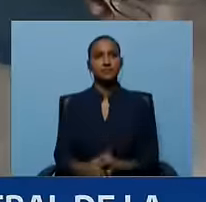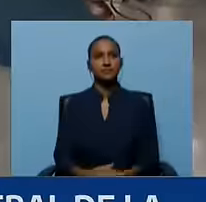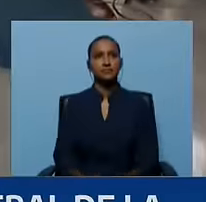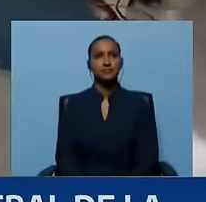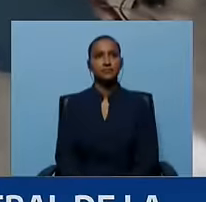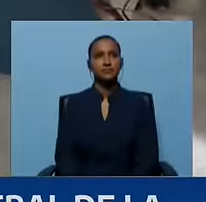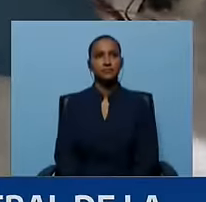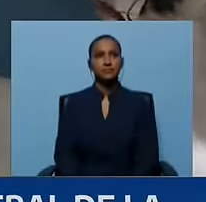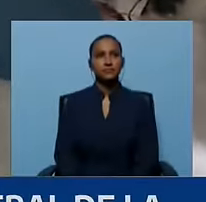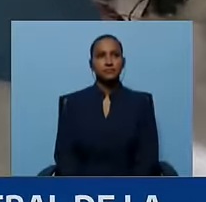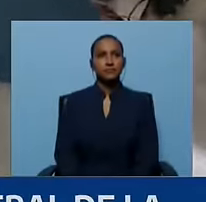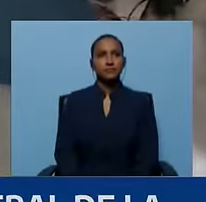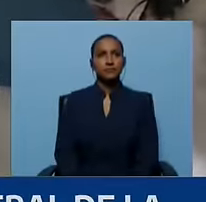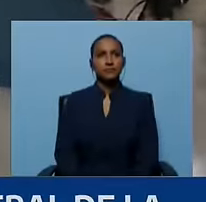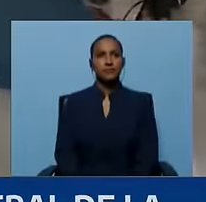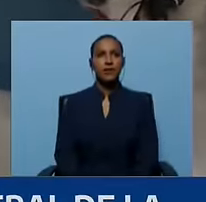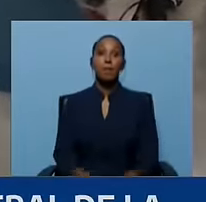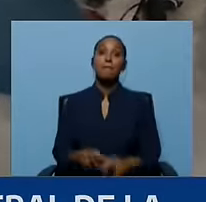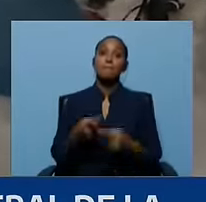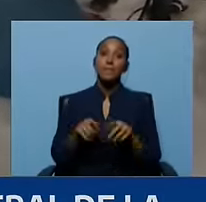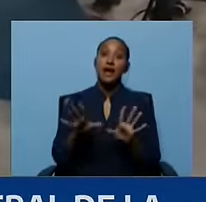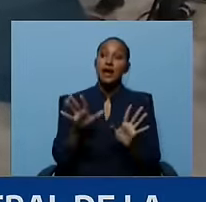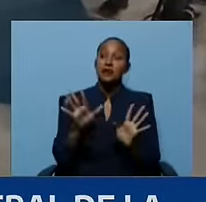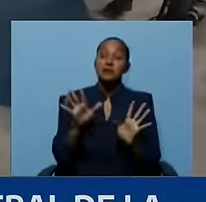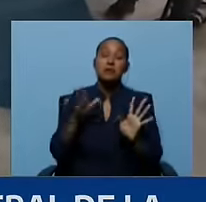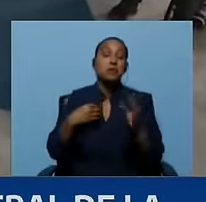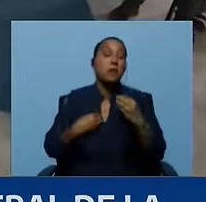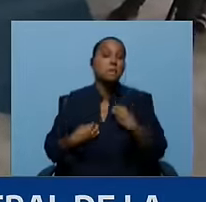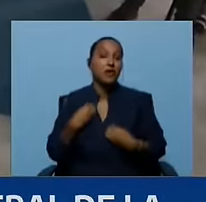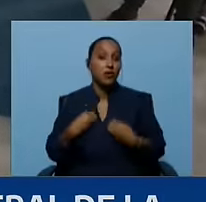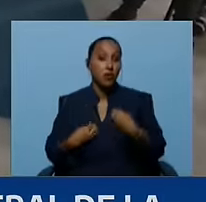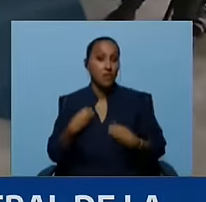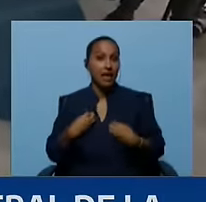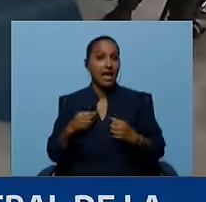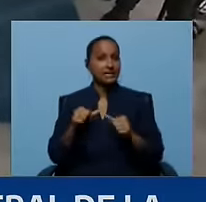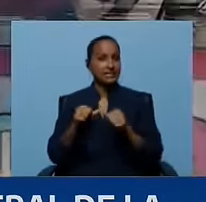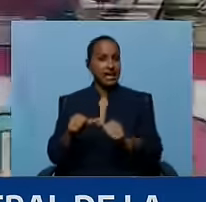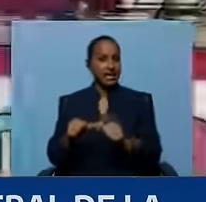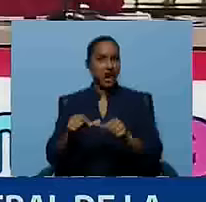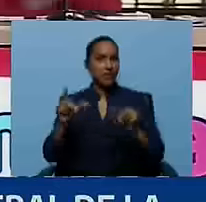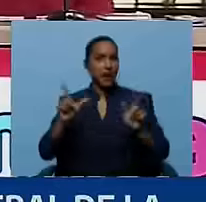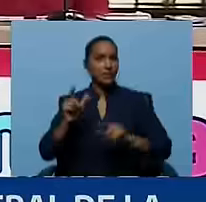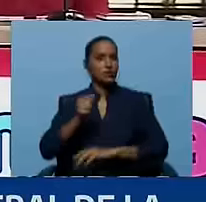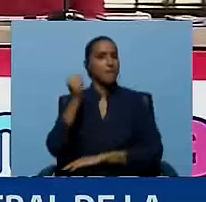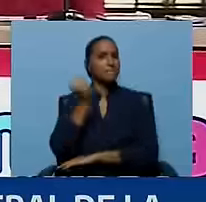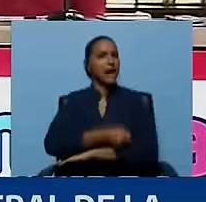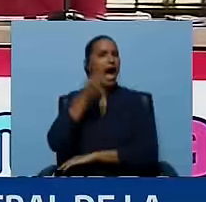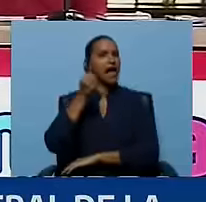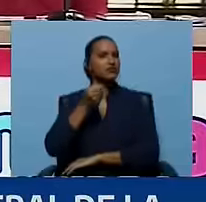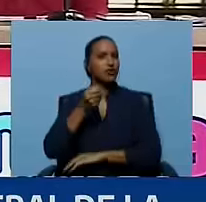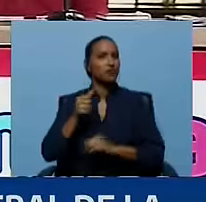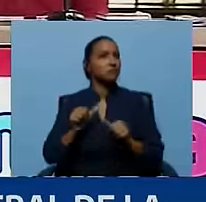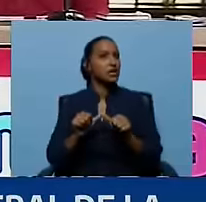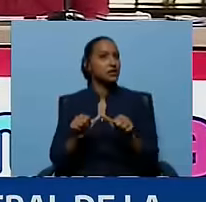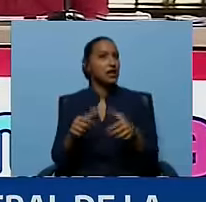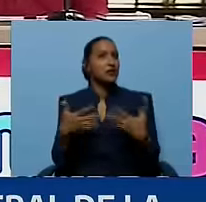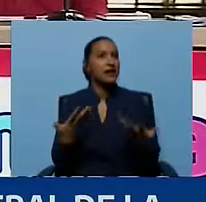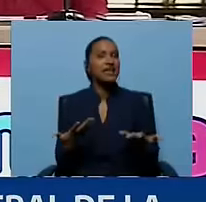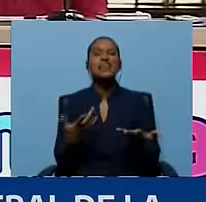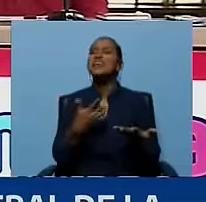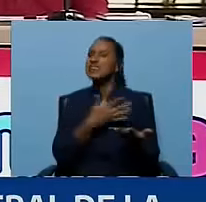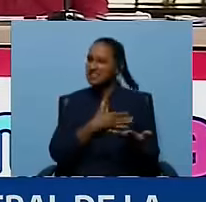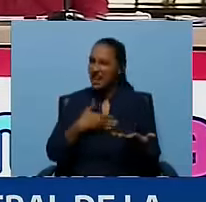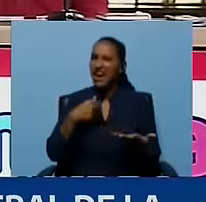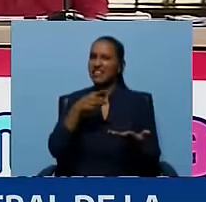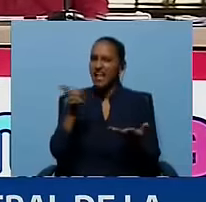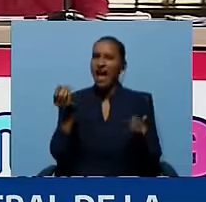Pero había preocupación si seguía con el mazo o no seguía el mazo. ¿Quiénes están de acuerdo